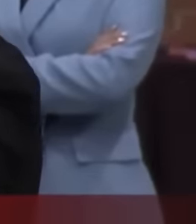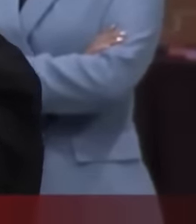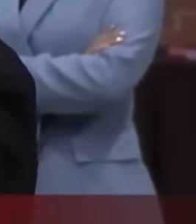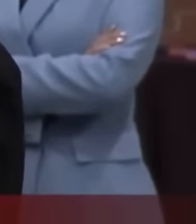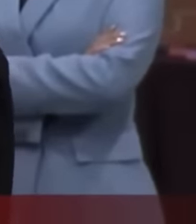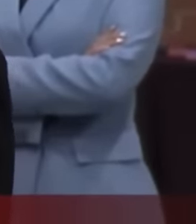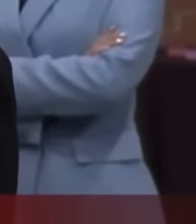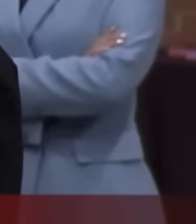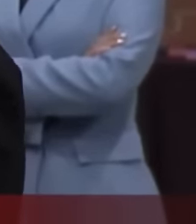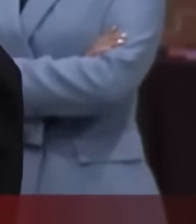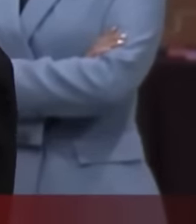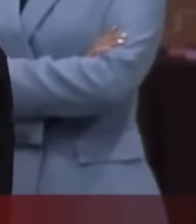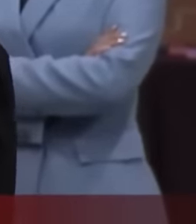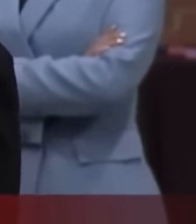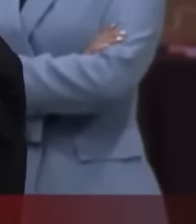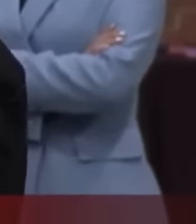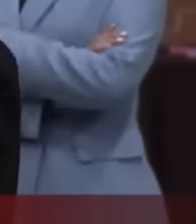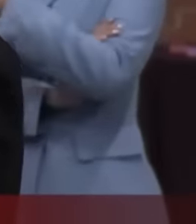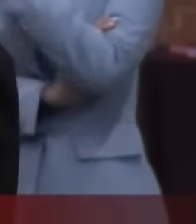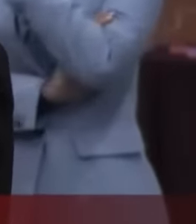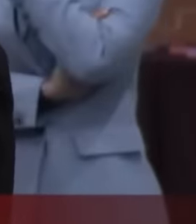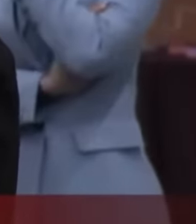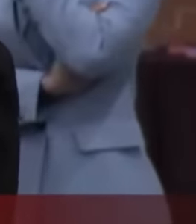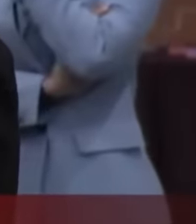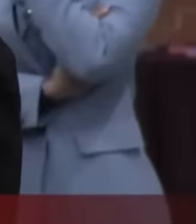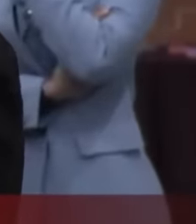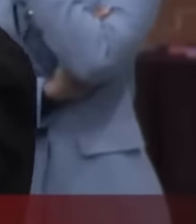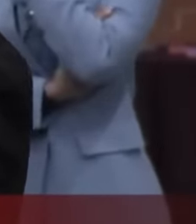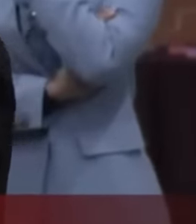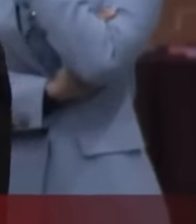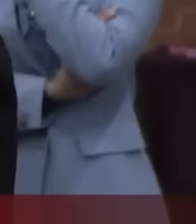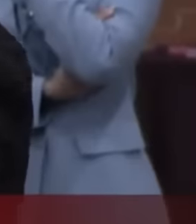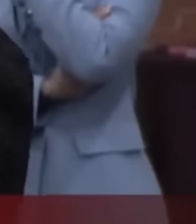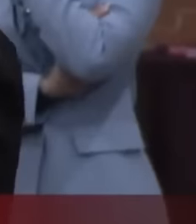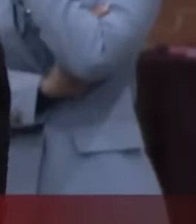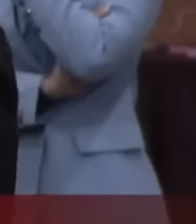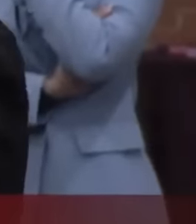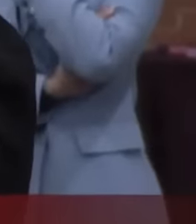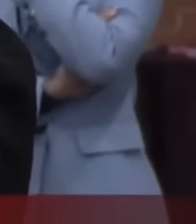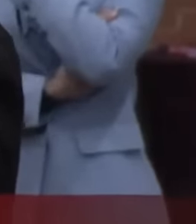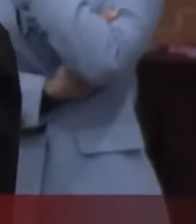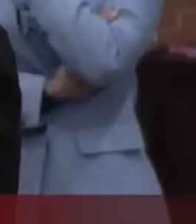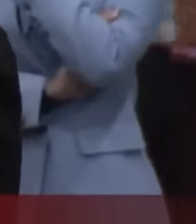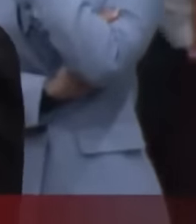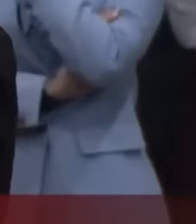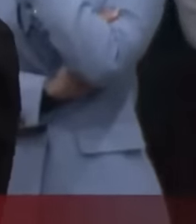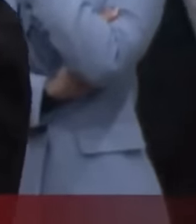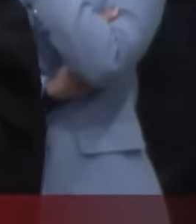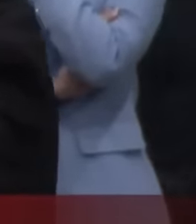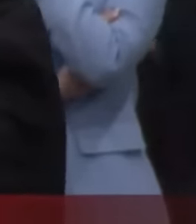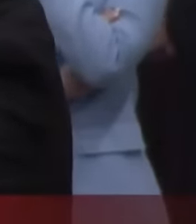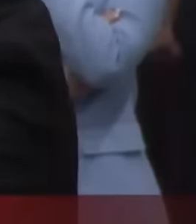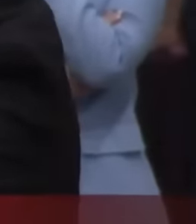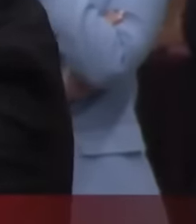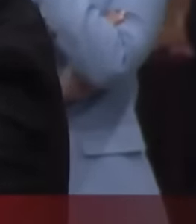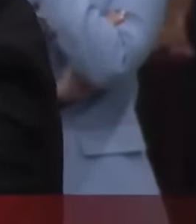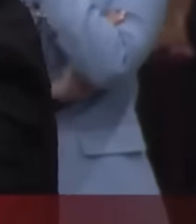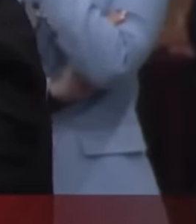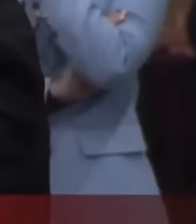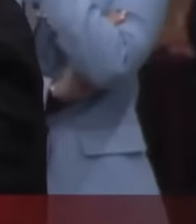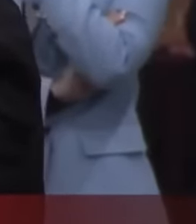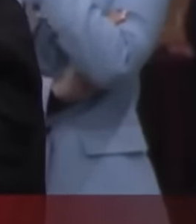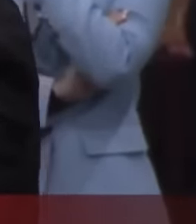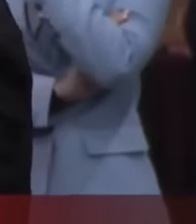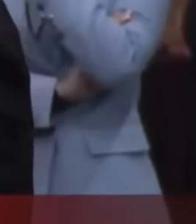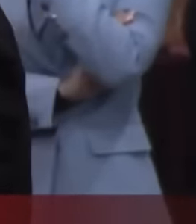mientras sigan así, seguirán perdiendo cada vez más el respaldo del pueblo de México hasta llegar